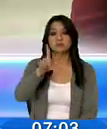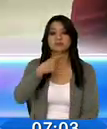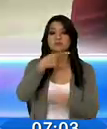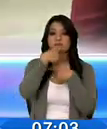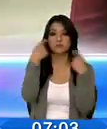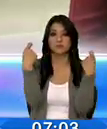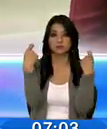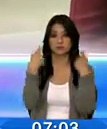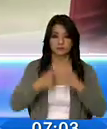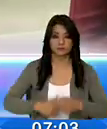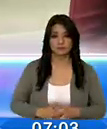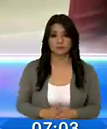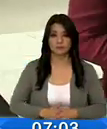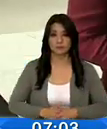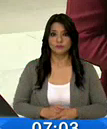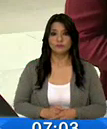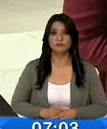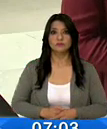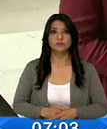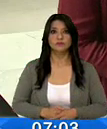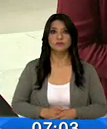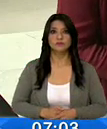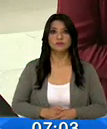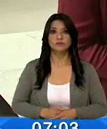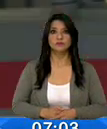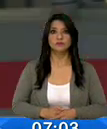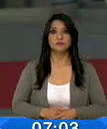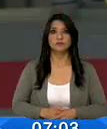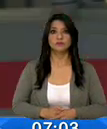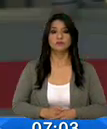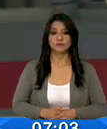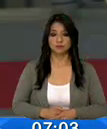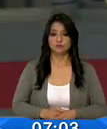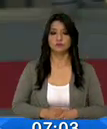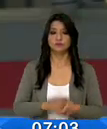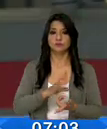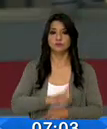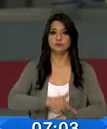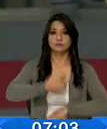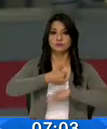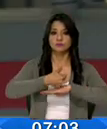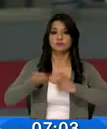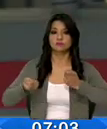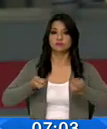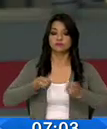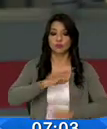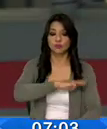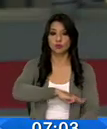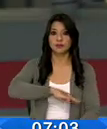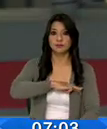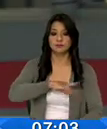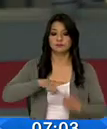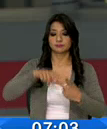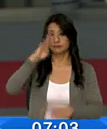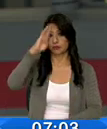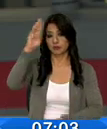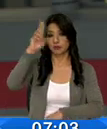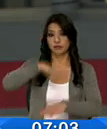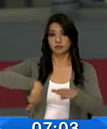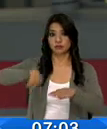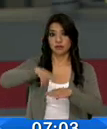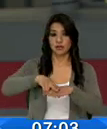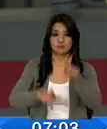marzo. Informó Carolina Basante. Las autoridades de control municipal y la Policía Nacional desalojaron a